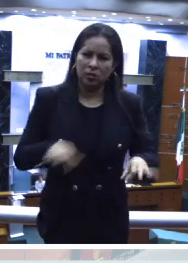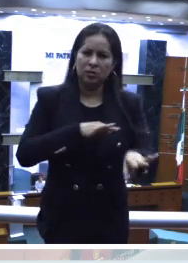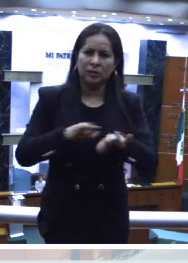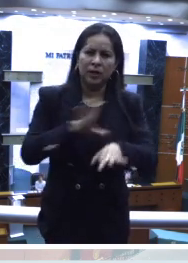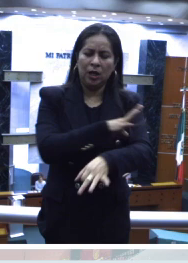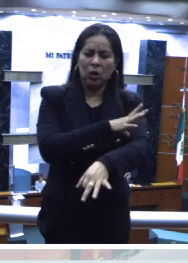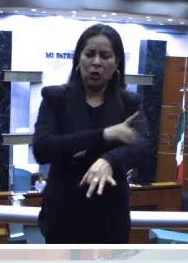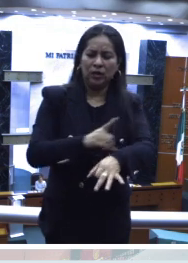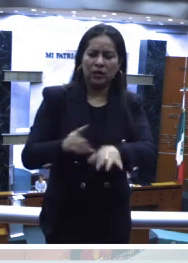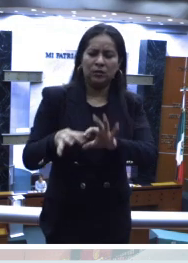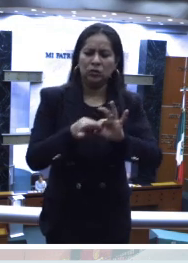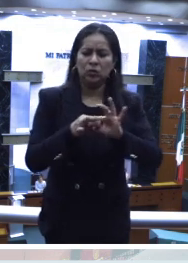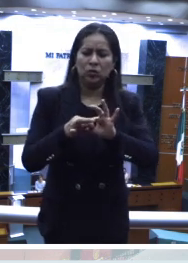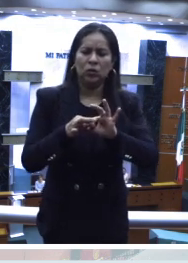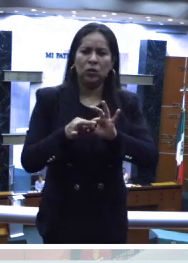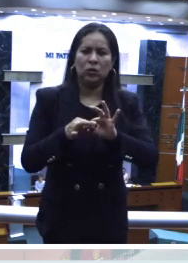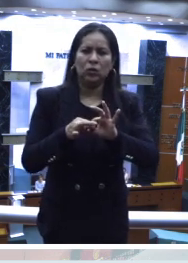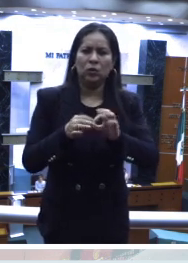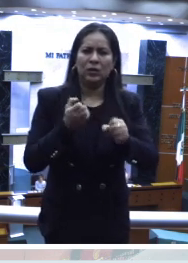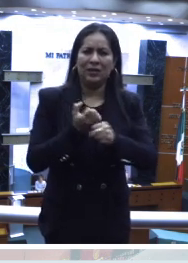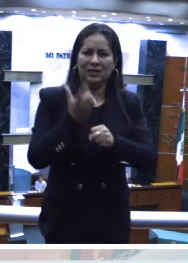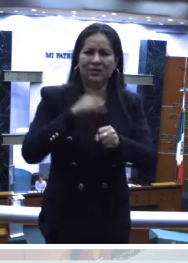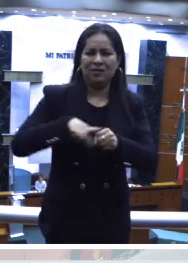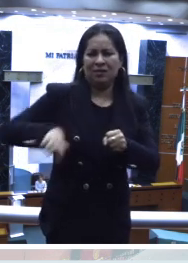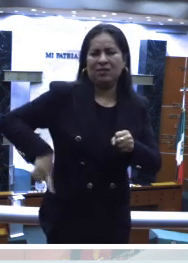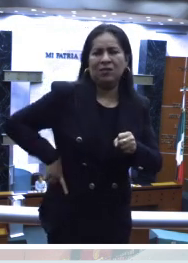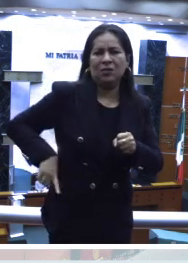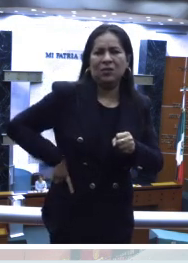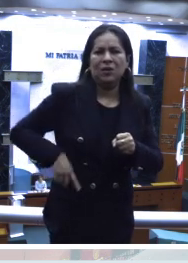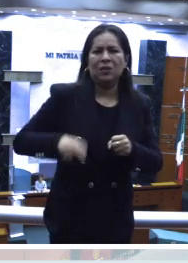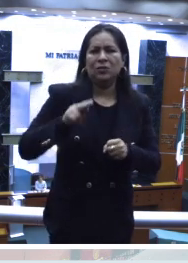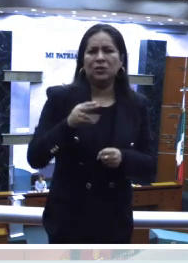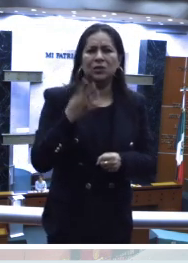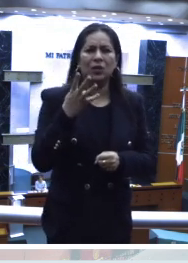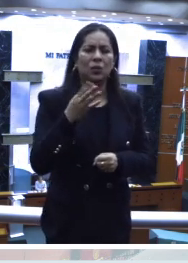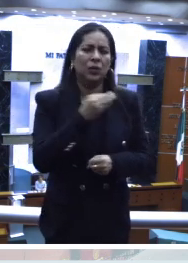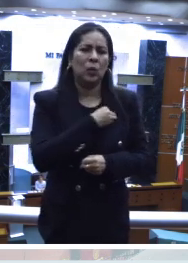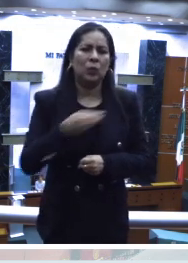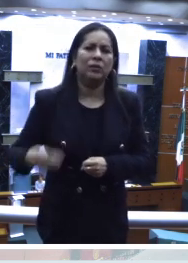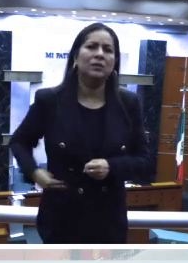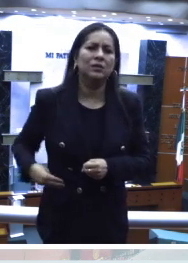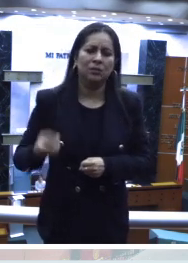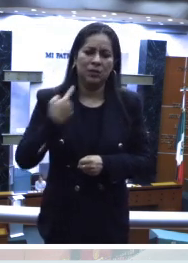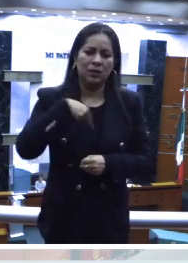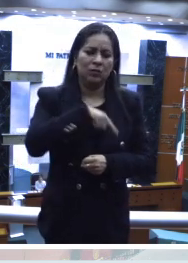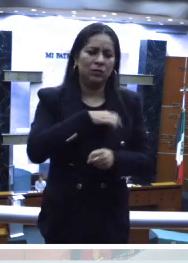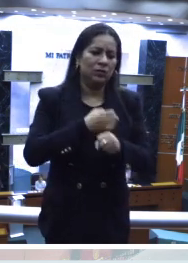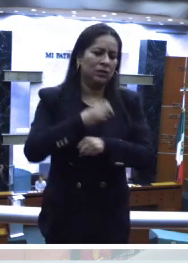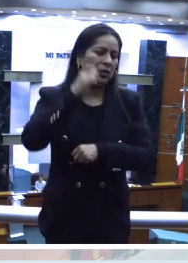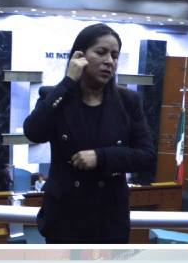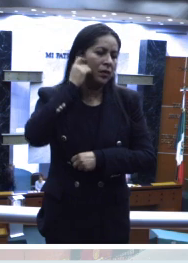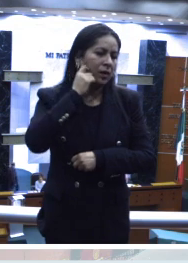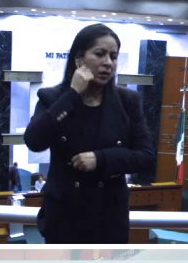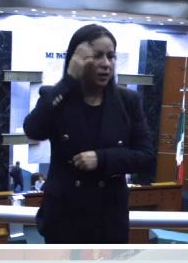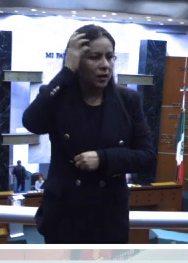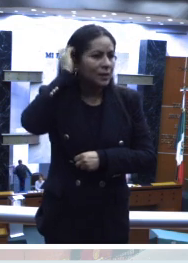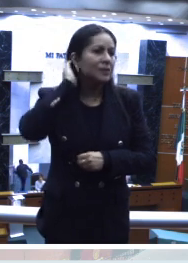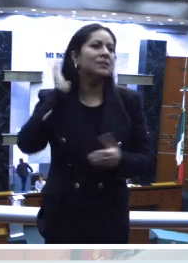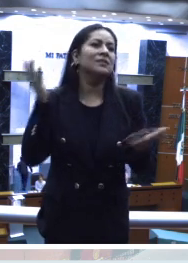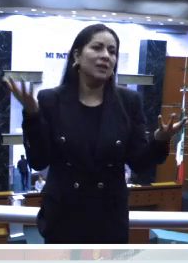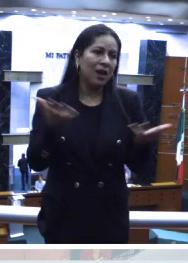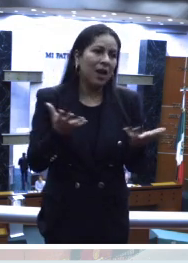coordinación con El Ejecutivo Estatal y los 84 municipios de nuestro Estado de Guerrero y se